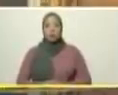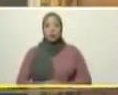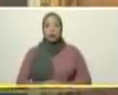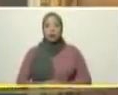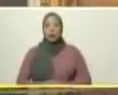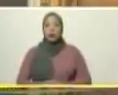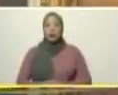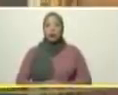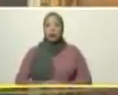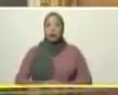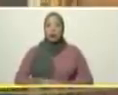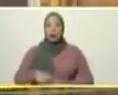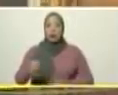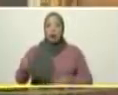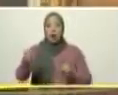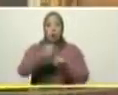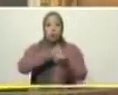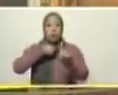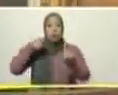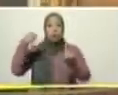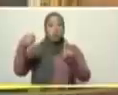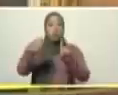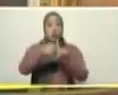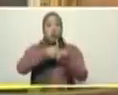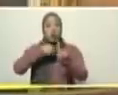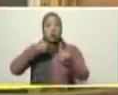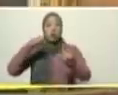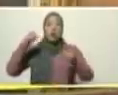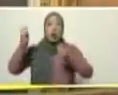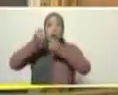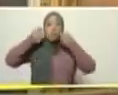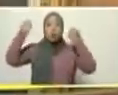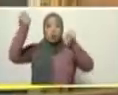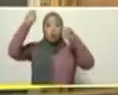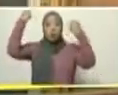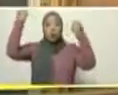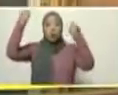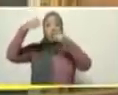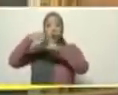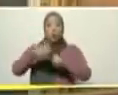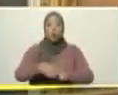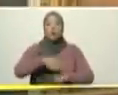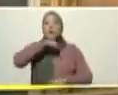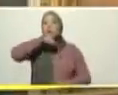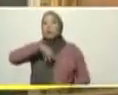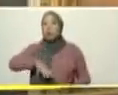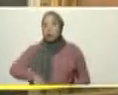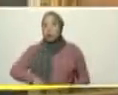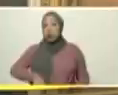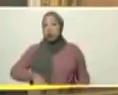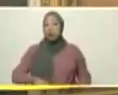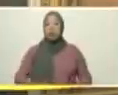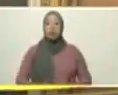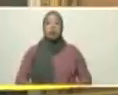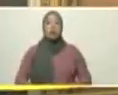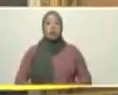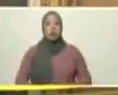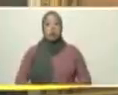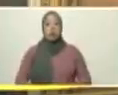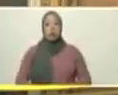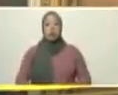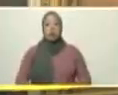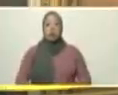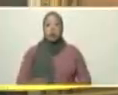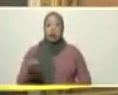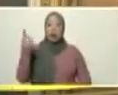intensa lucha, de la intensa fragua de eventos históricos como el de